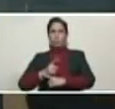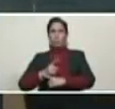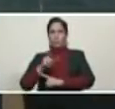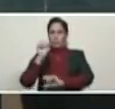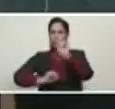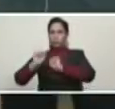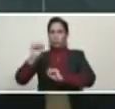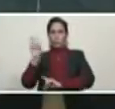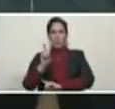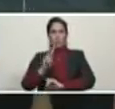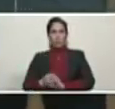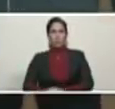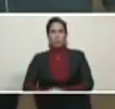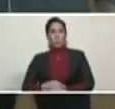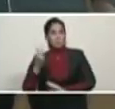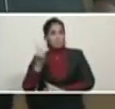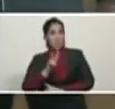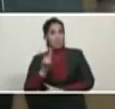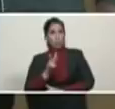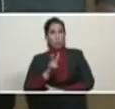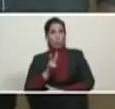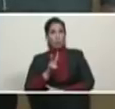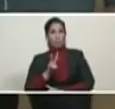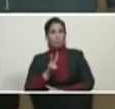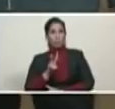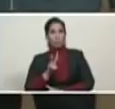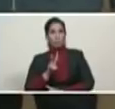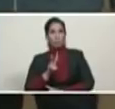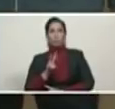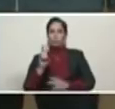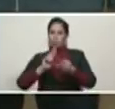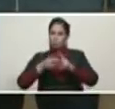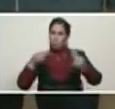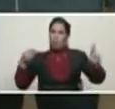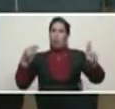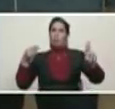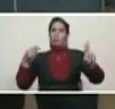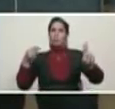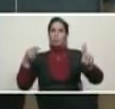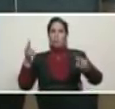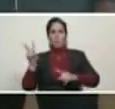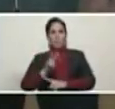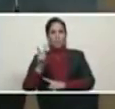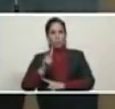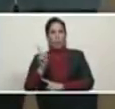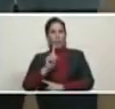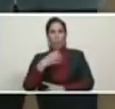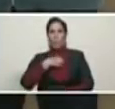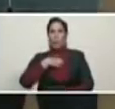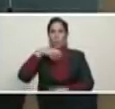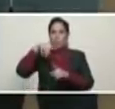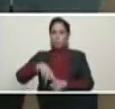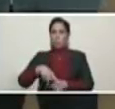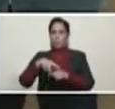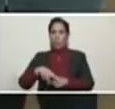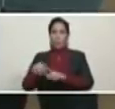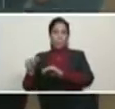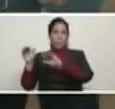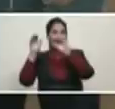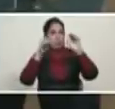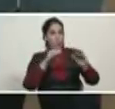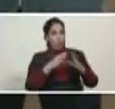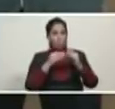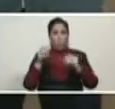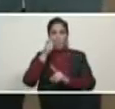Venezuela. Así es, la Venezuela inexpugnable. La Venezuela de paz, la Venezuela invencible. Bueno, me despido de todos ustedes, yo me quedo